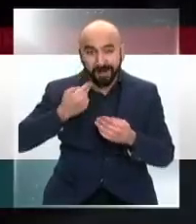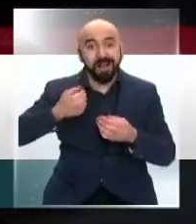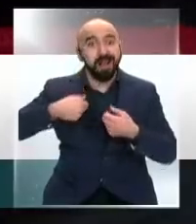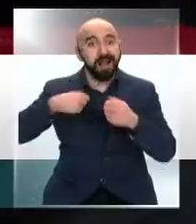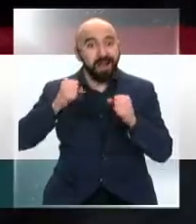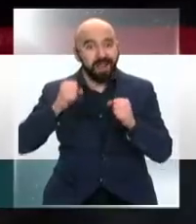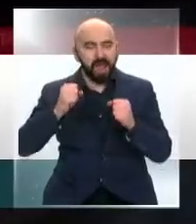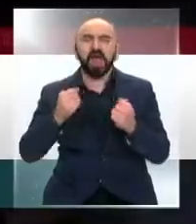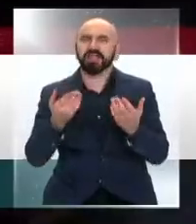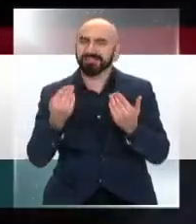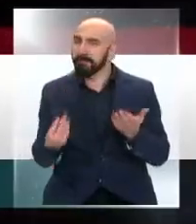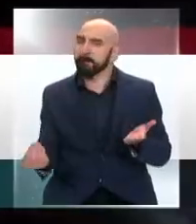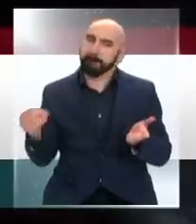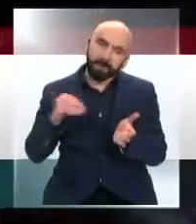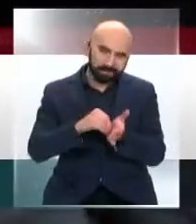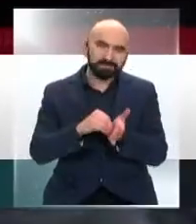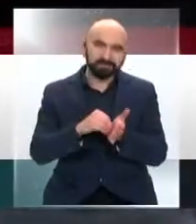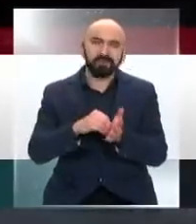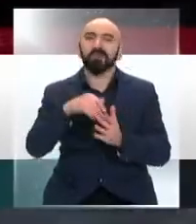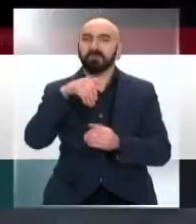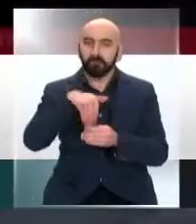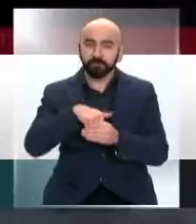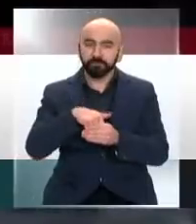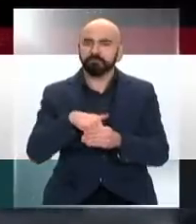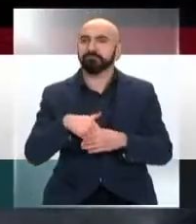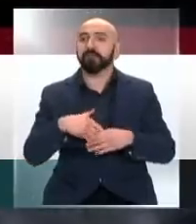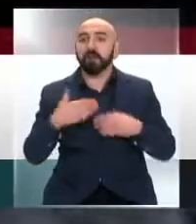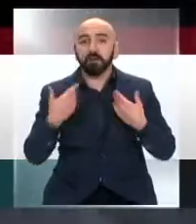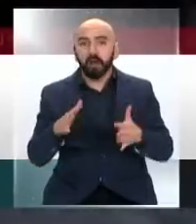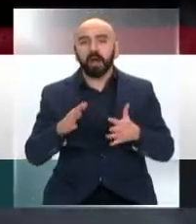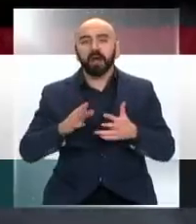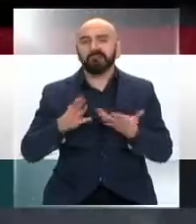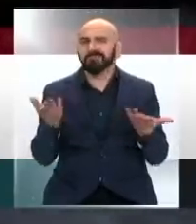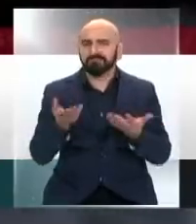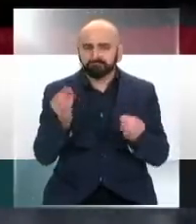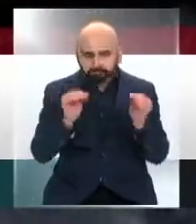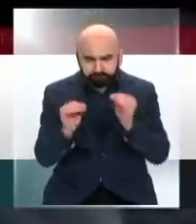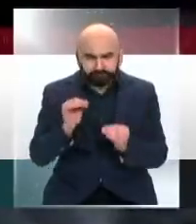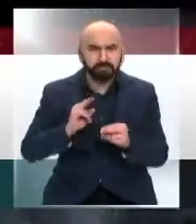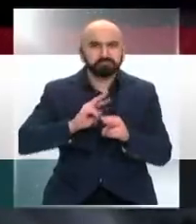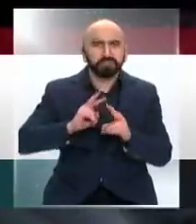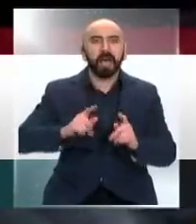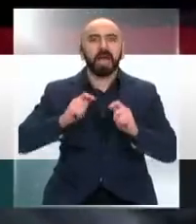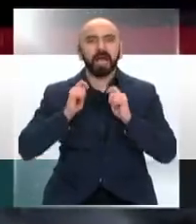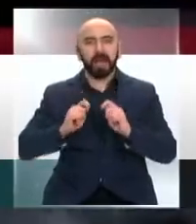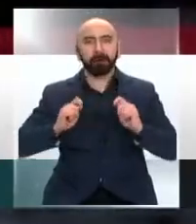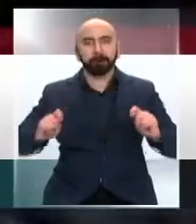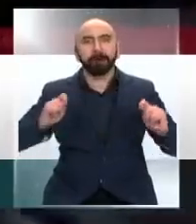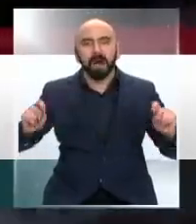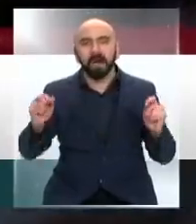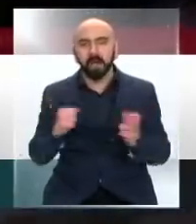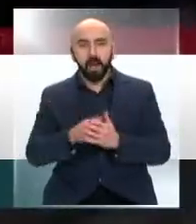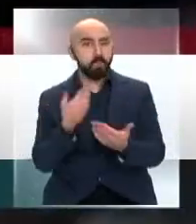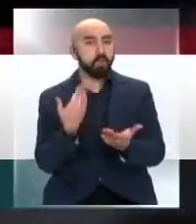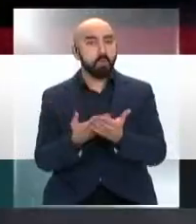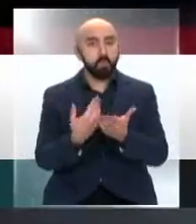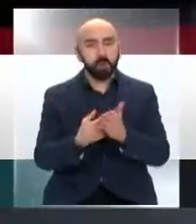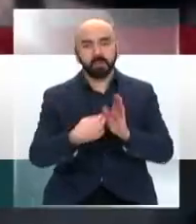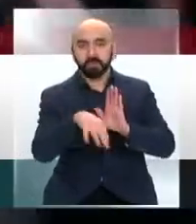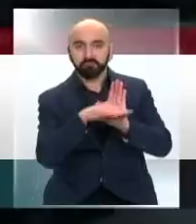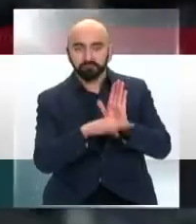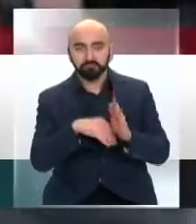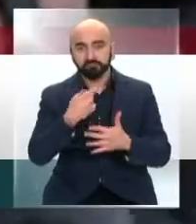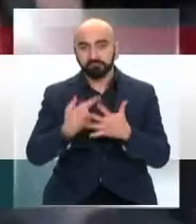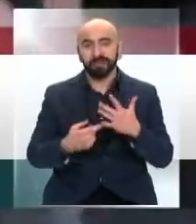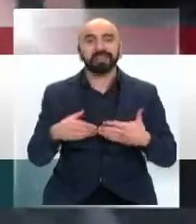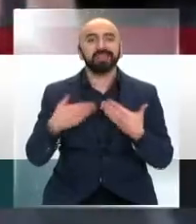Hemos hecho una campaña de propuestas, hemos hecho una campaña convocante de alegría que ha transmitido esperanza al